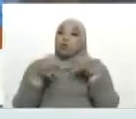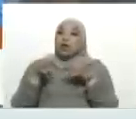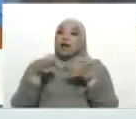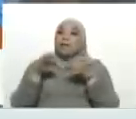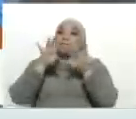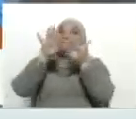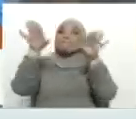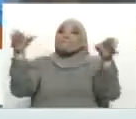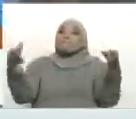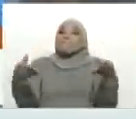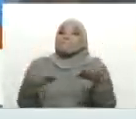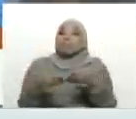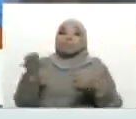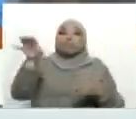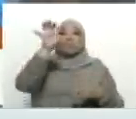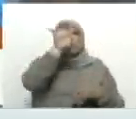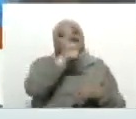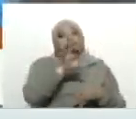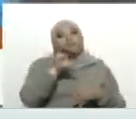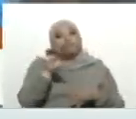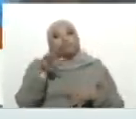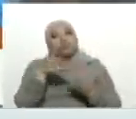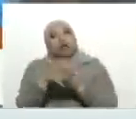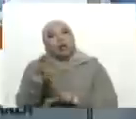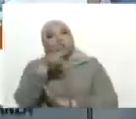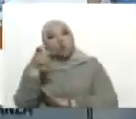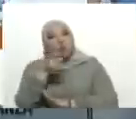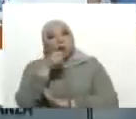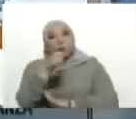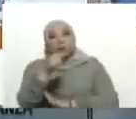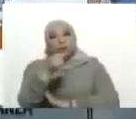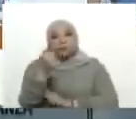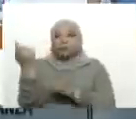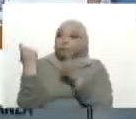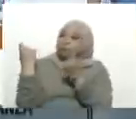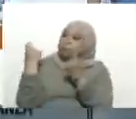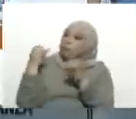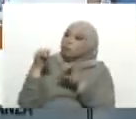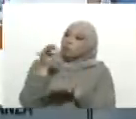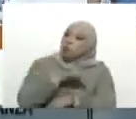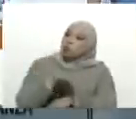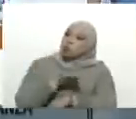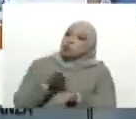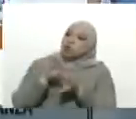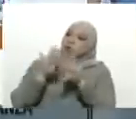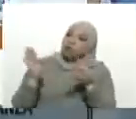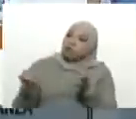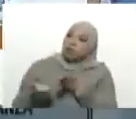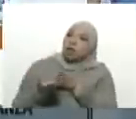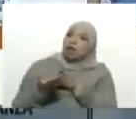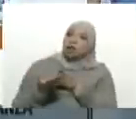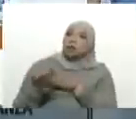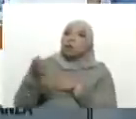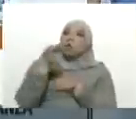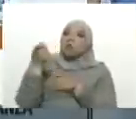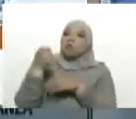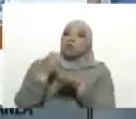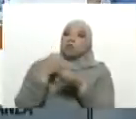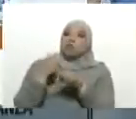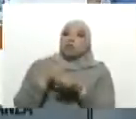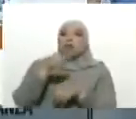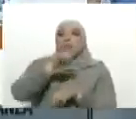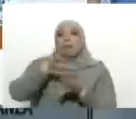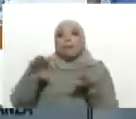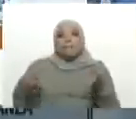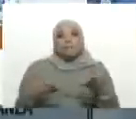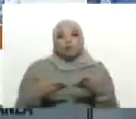pero no una globalización que busca formar una sociedad mundial que busca formar ciudadanos